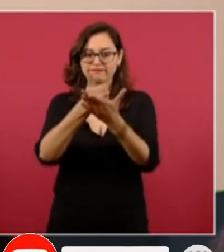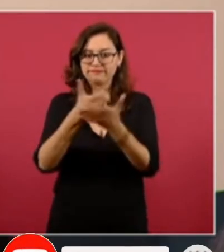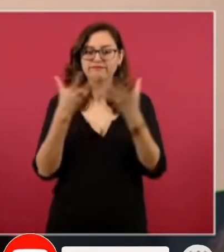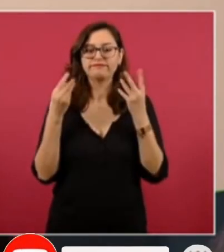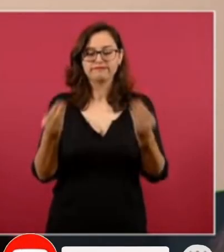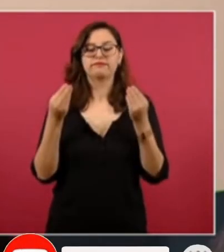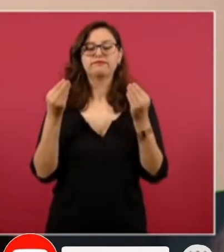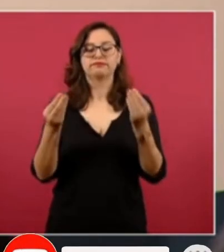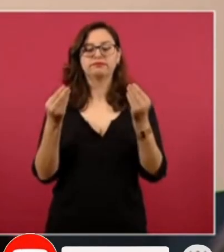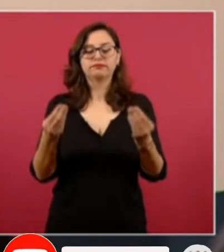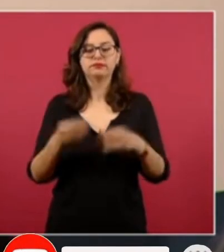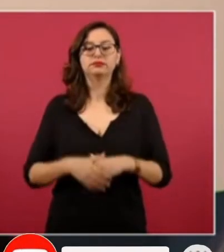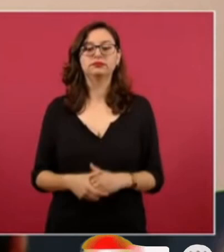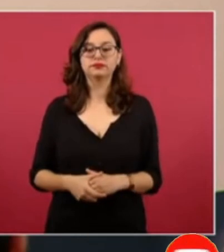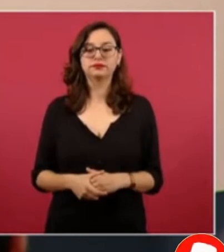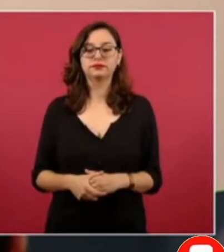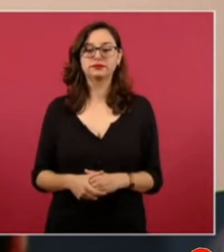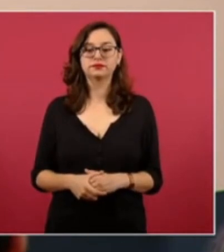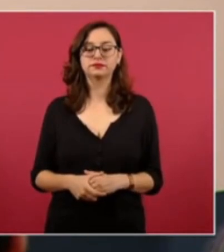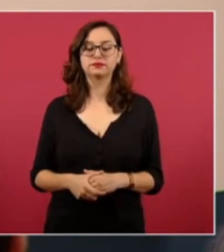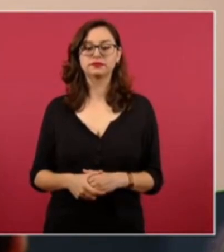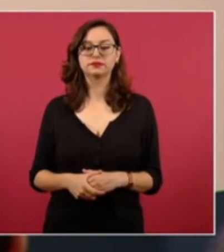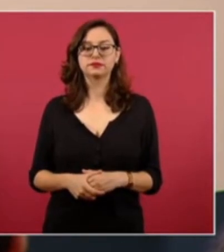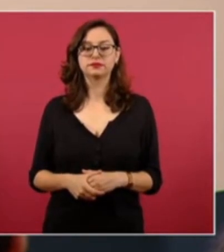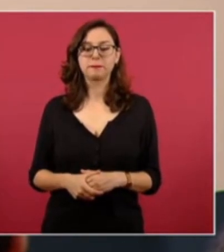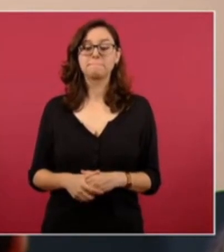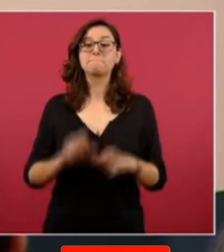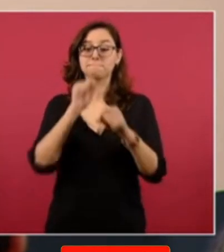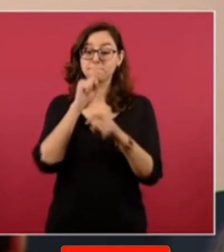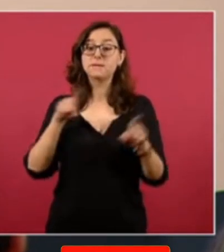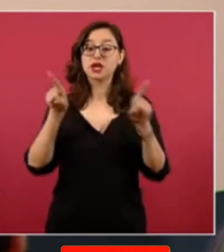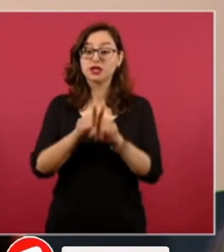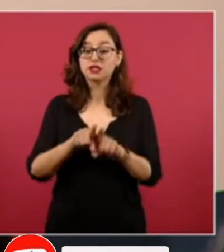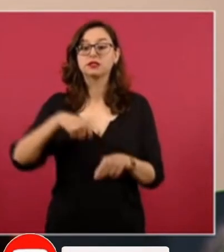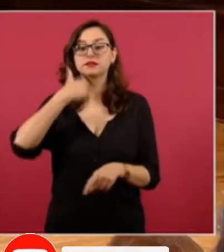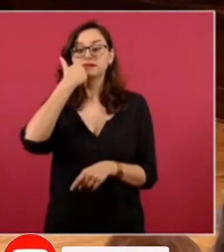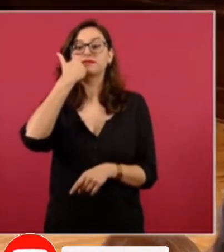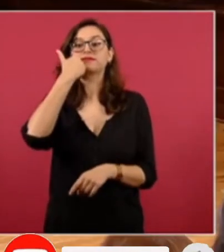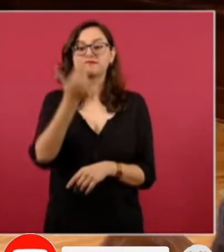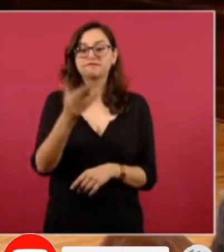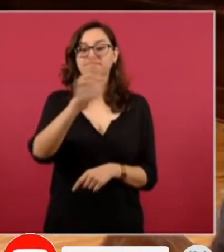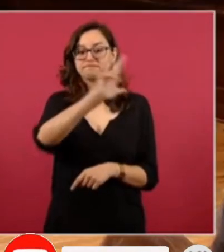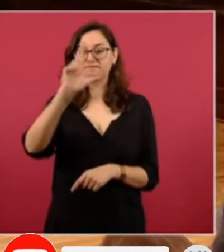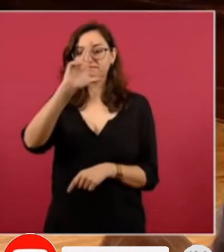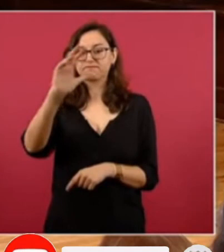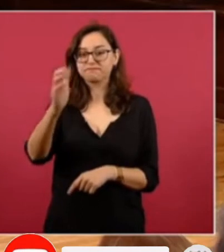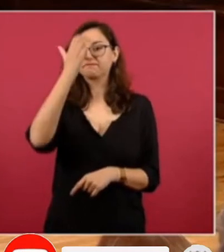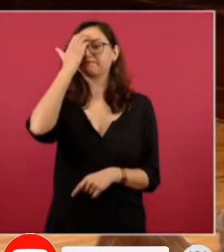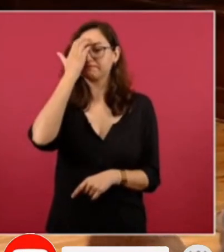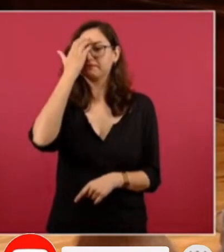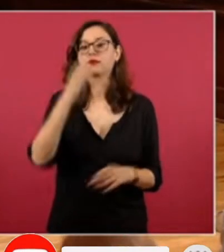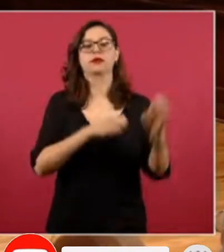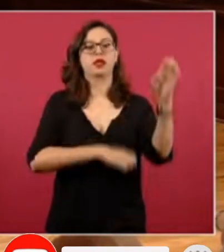mucho. También yo quiero hacer un reconocimiento a